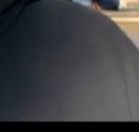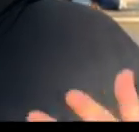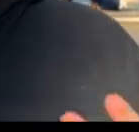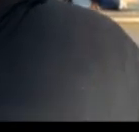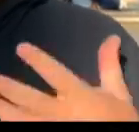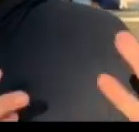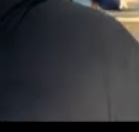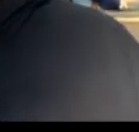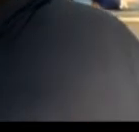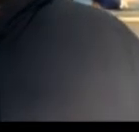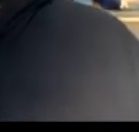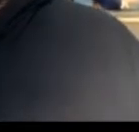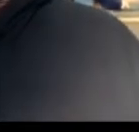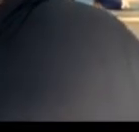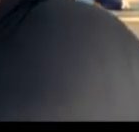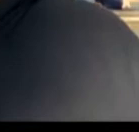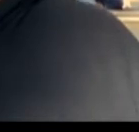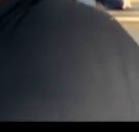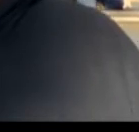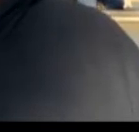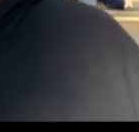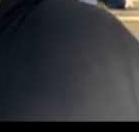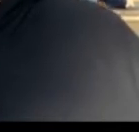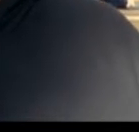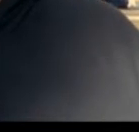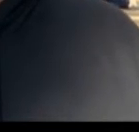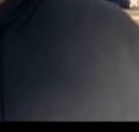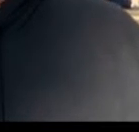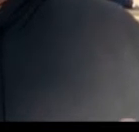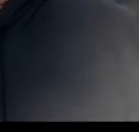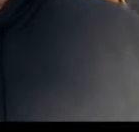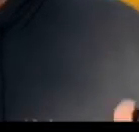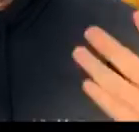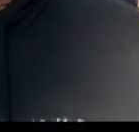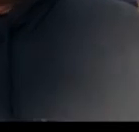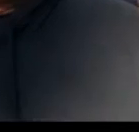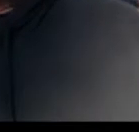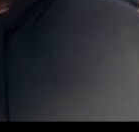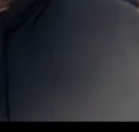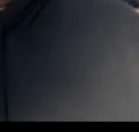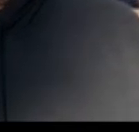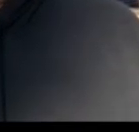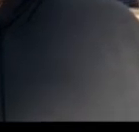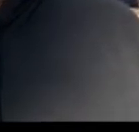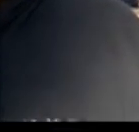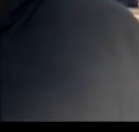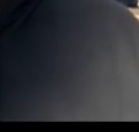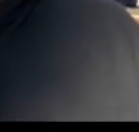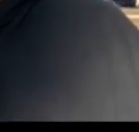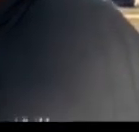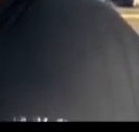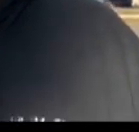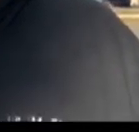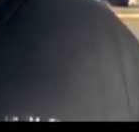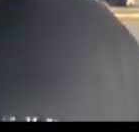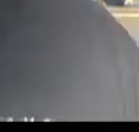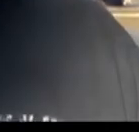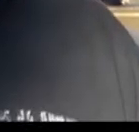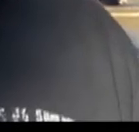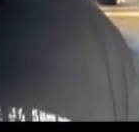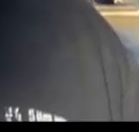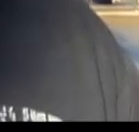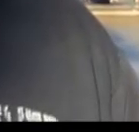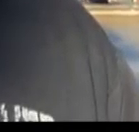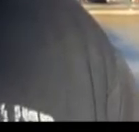ambiente, me parece que es una herramienta fundamental para tratar de entender mejor y tratar de informar